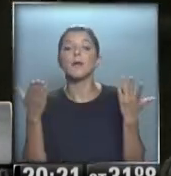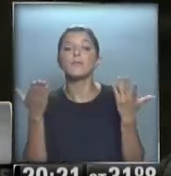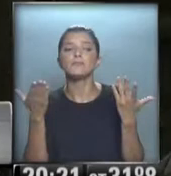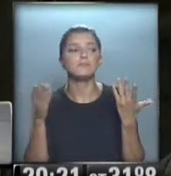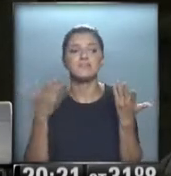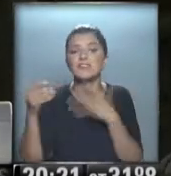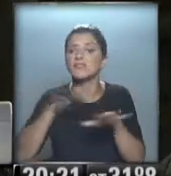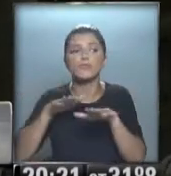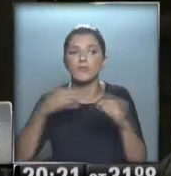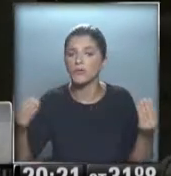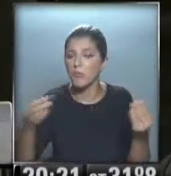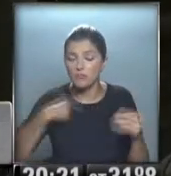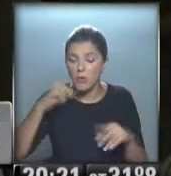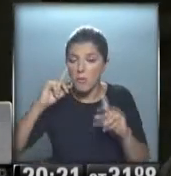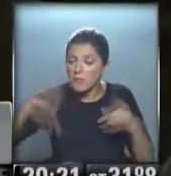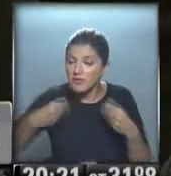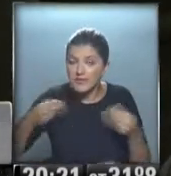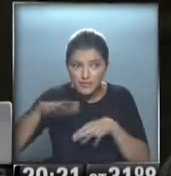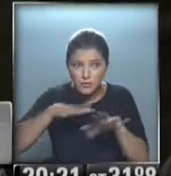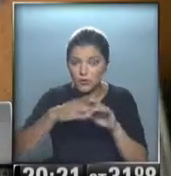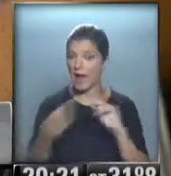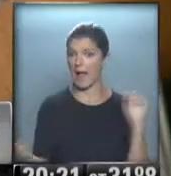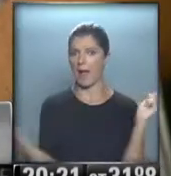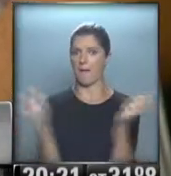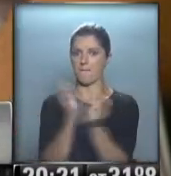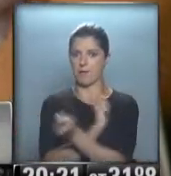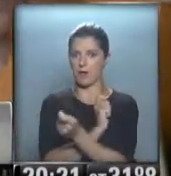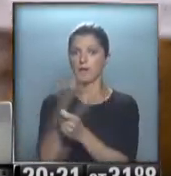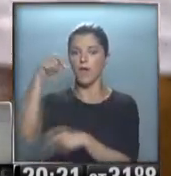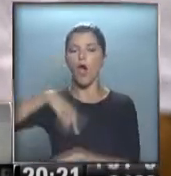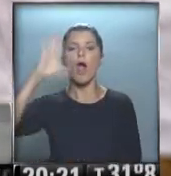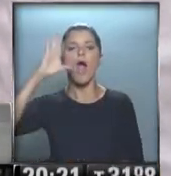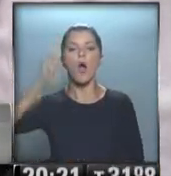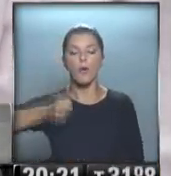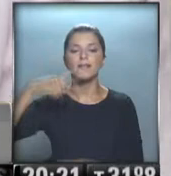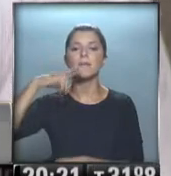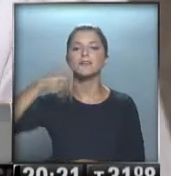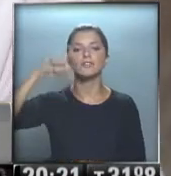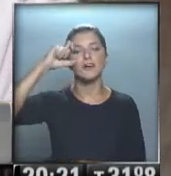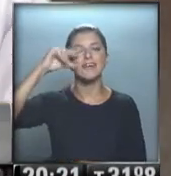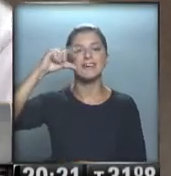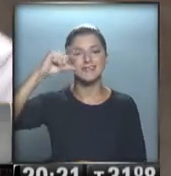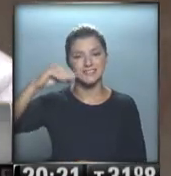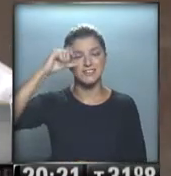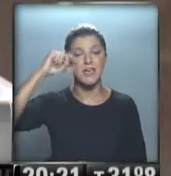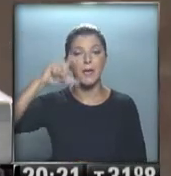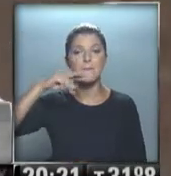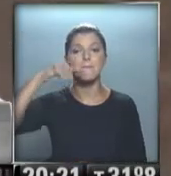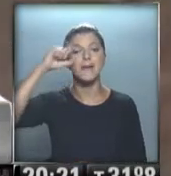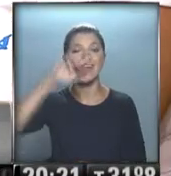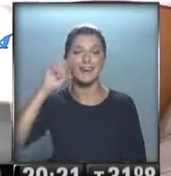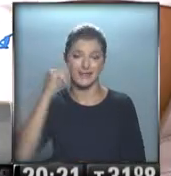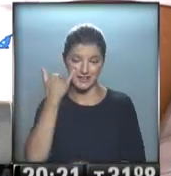momento, porque no sé en qué momento esto se dio vuelta y la jueza Echeverry y Ramírez